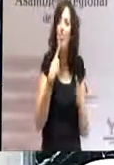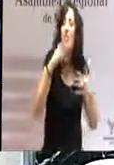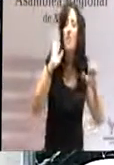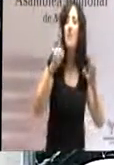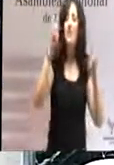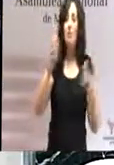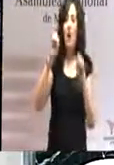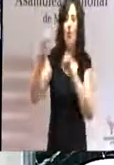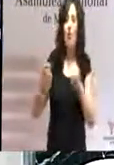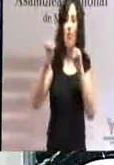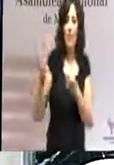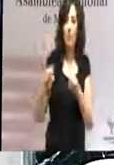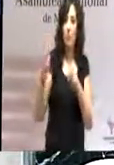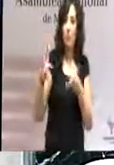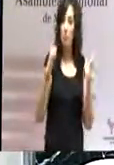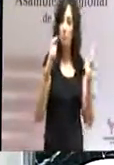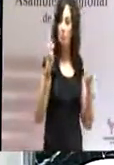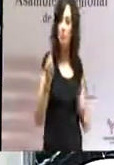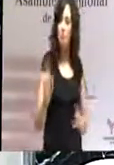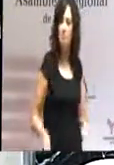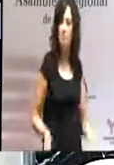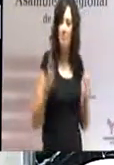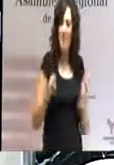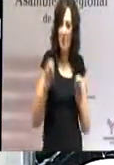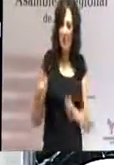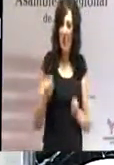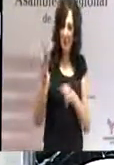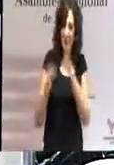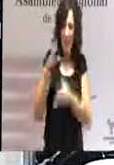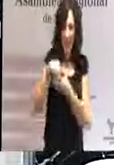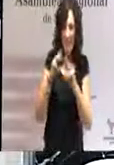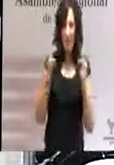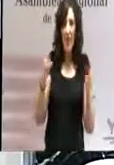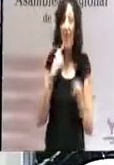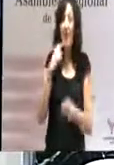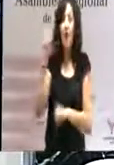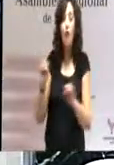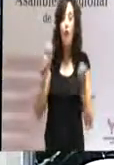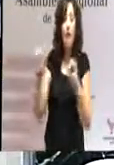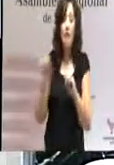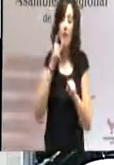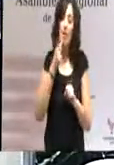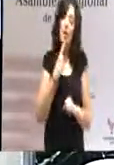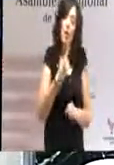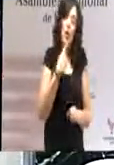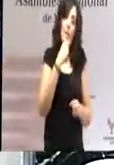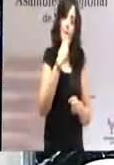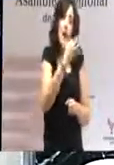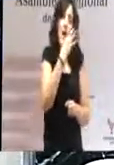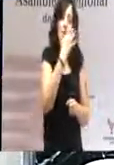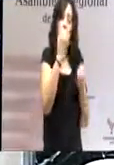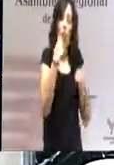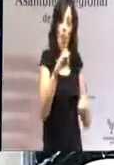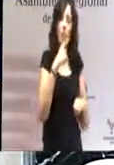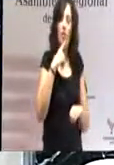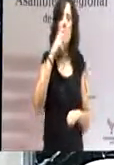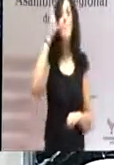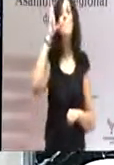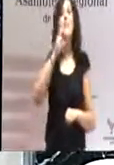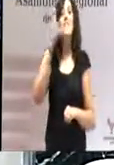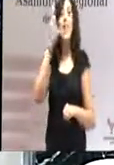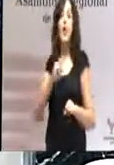diputados de esta Asamblea. Un aforamiento que calificó usted, y no yo, aunque coincido con usted, como privilegio